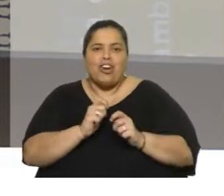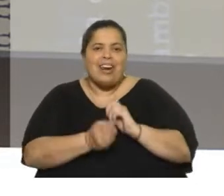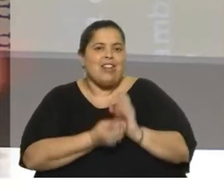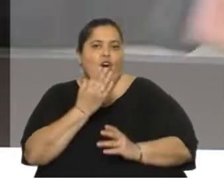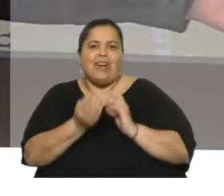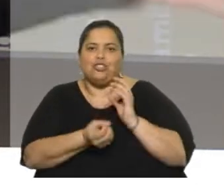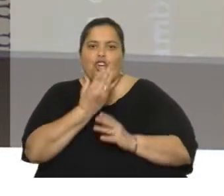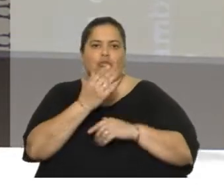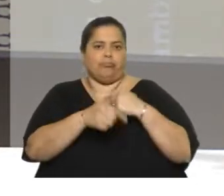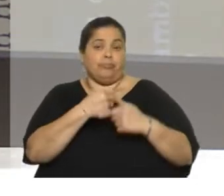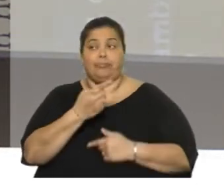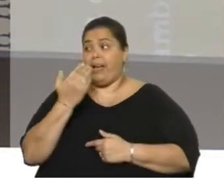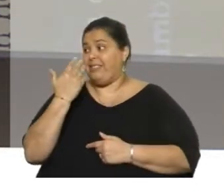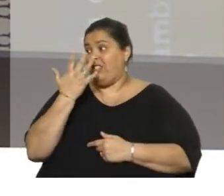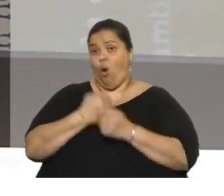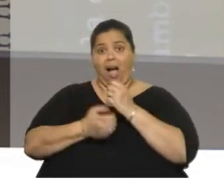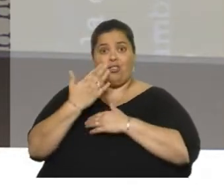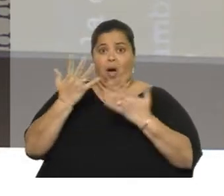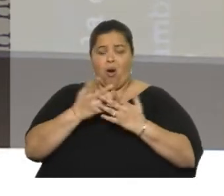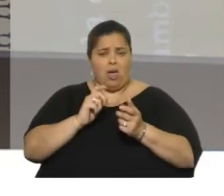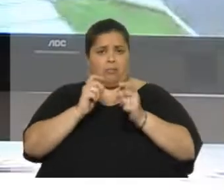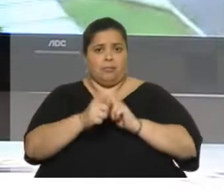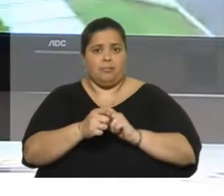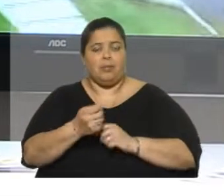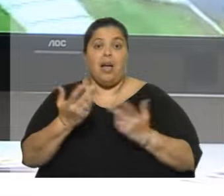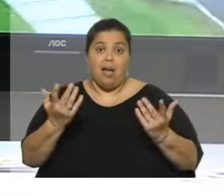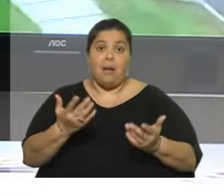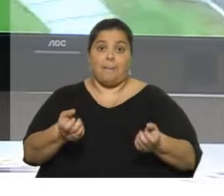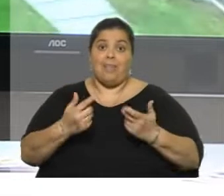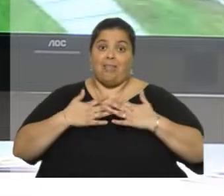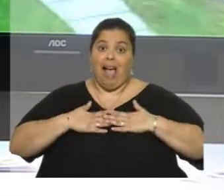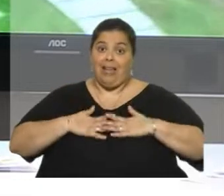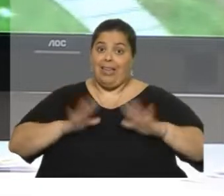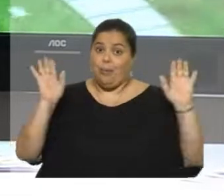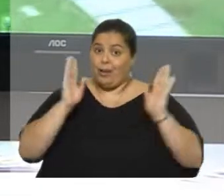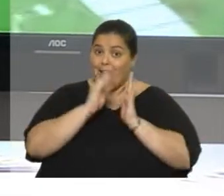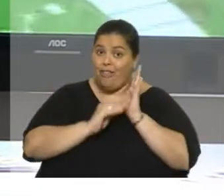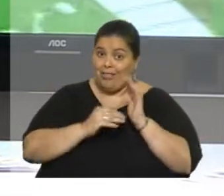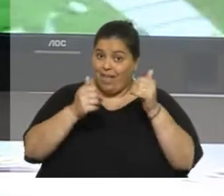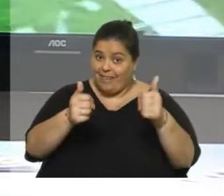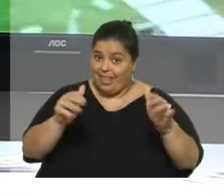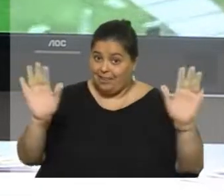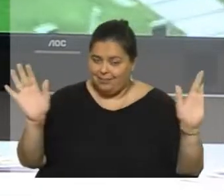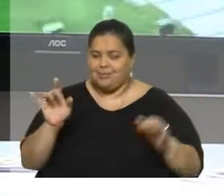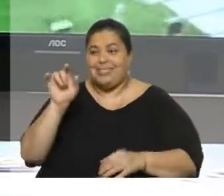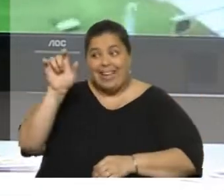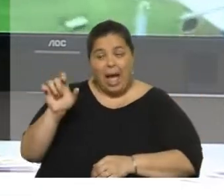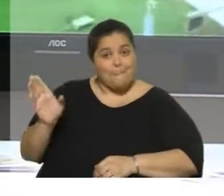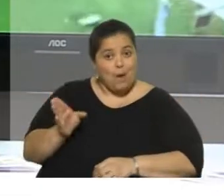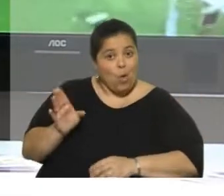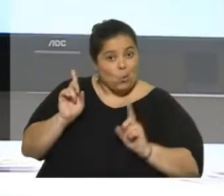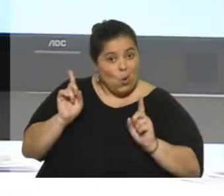hace 5 años atrás. Me dejo tranquilo porque los datos que di estaban aprobados, así que la productora tiene